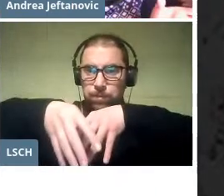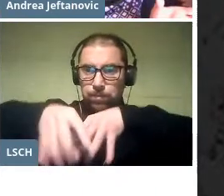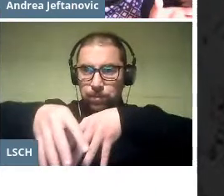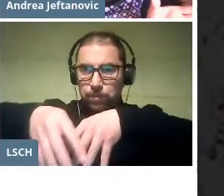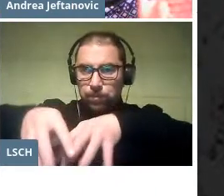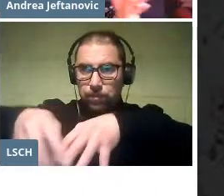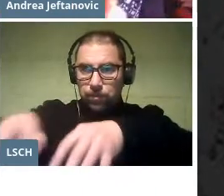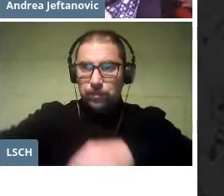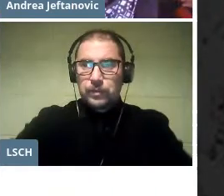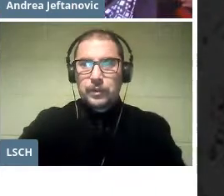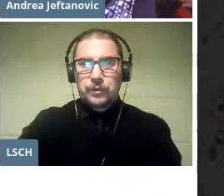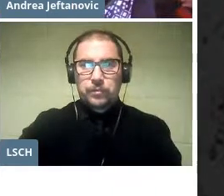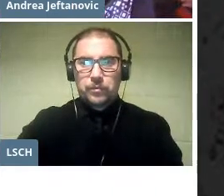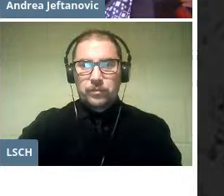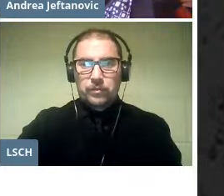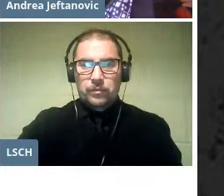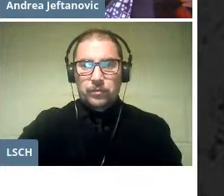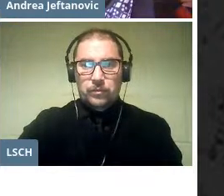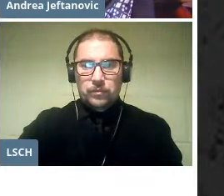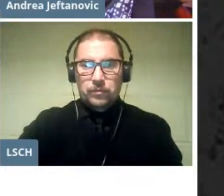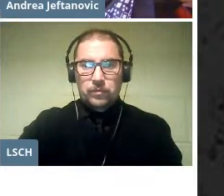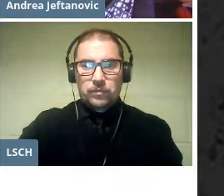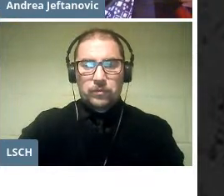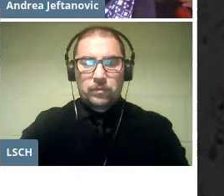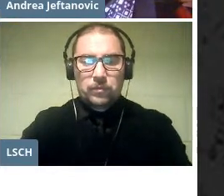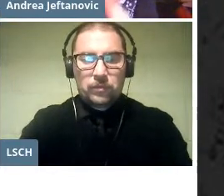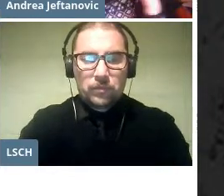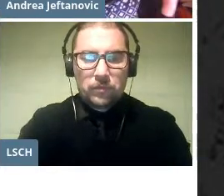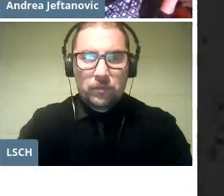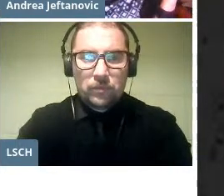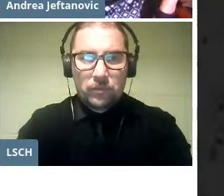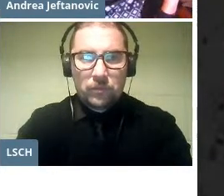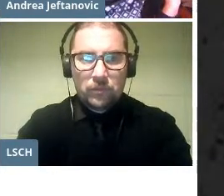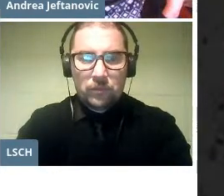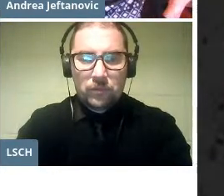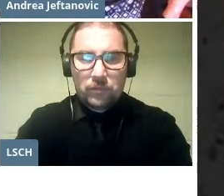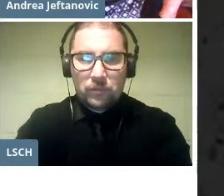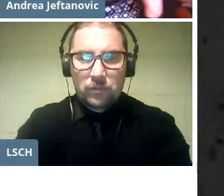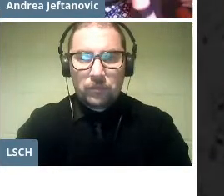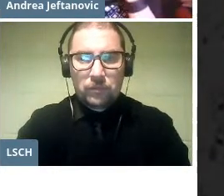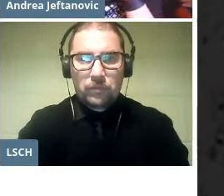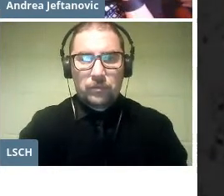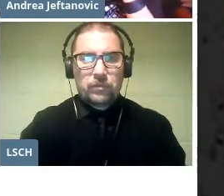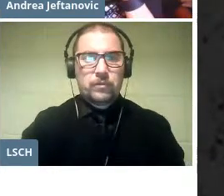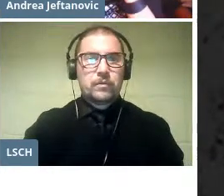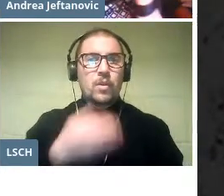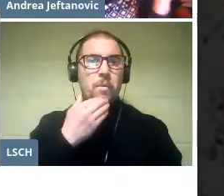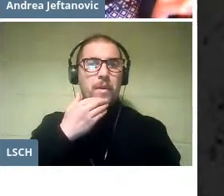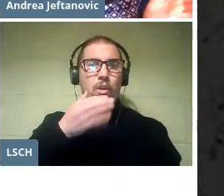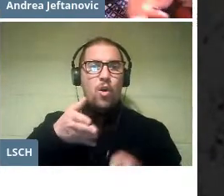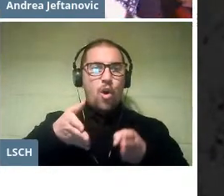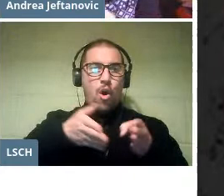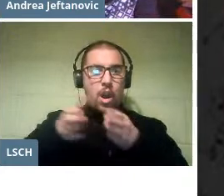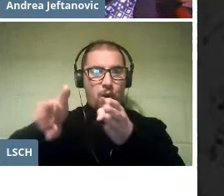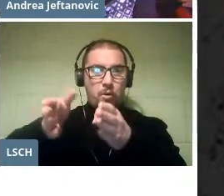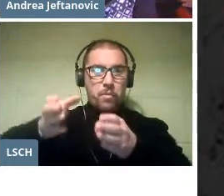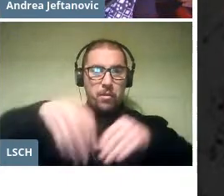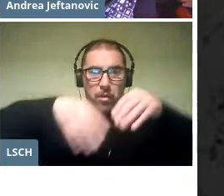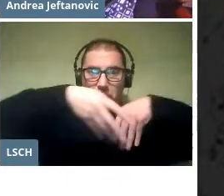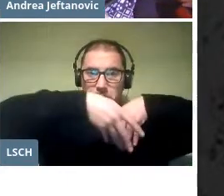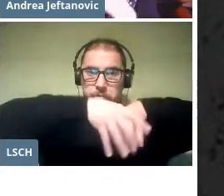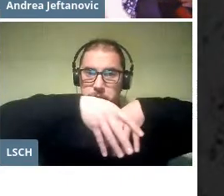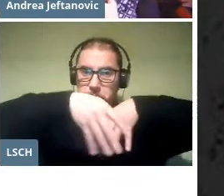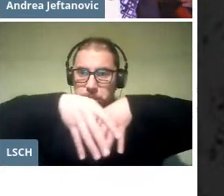desde Centroamérica a la frontera de Estados Unidos, o la columna de inmigrantes que avanza desde Siria a